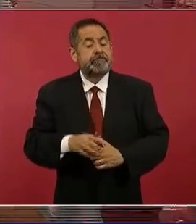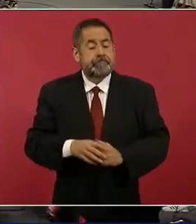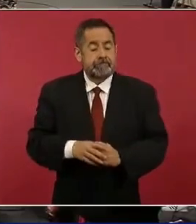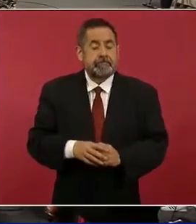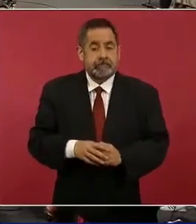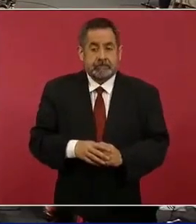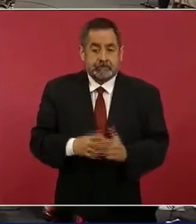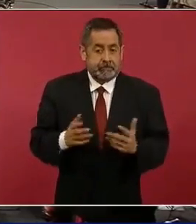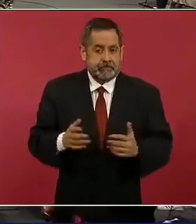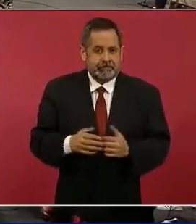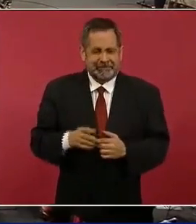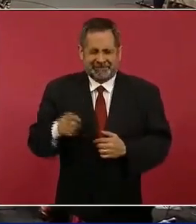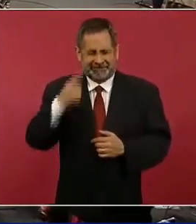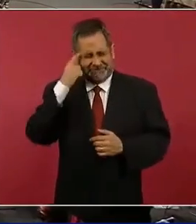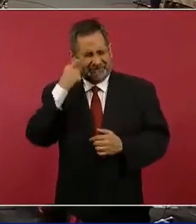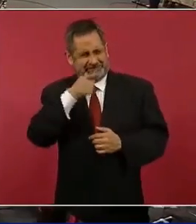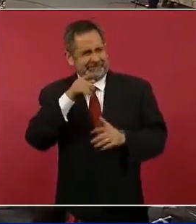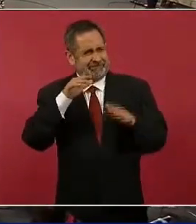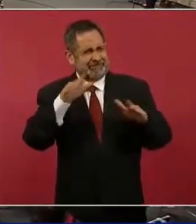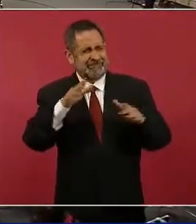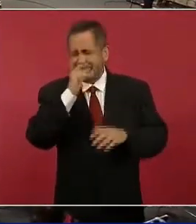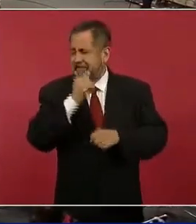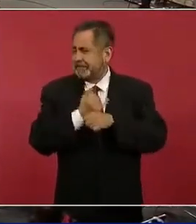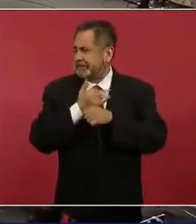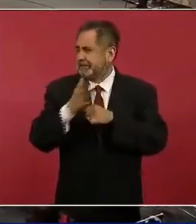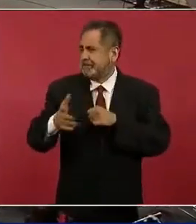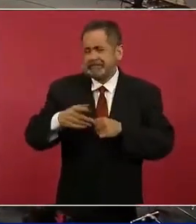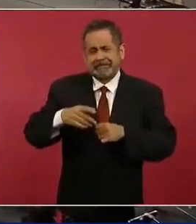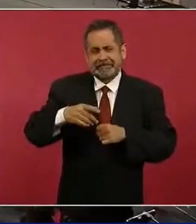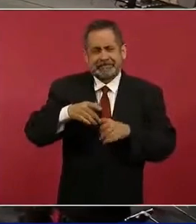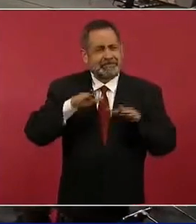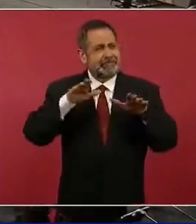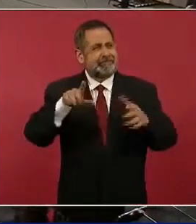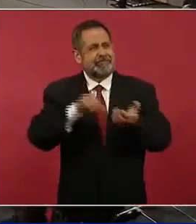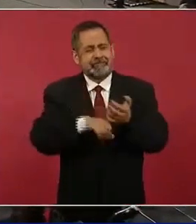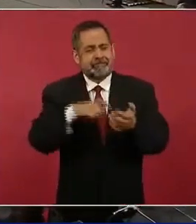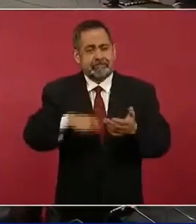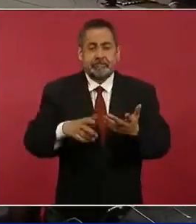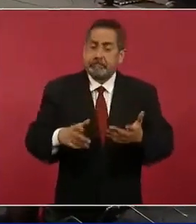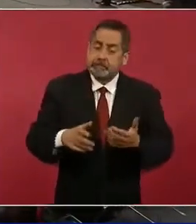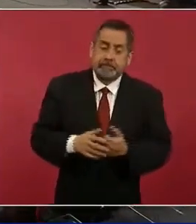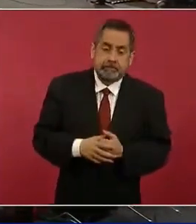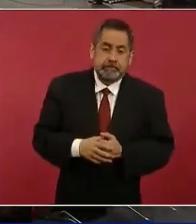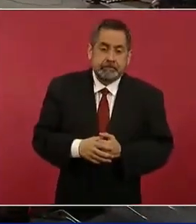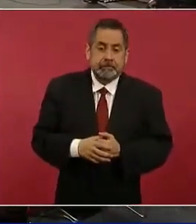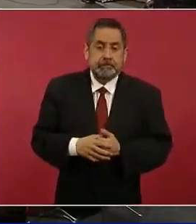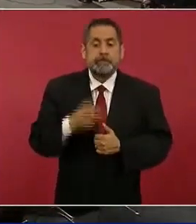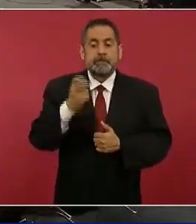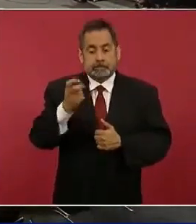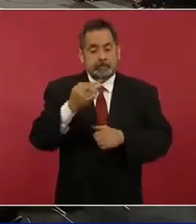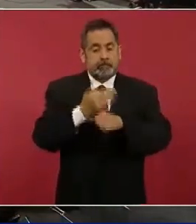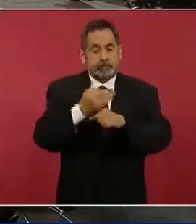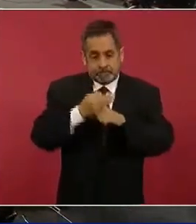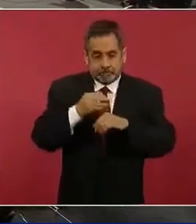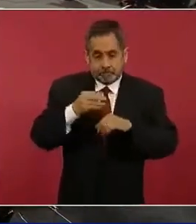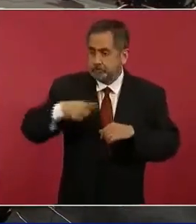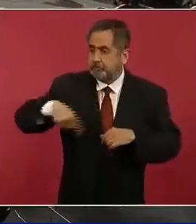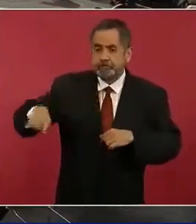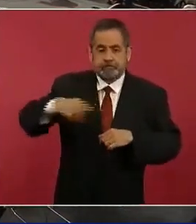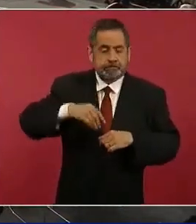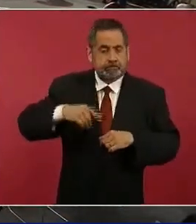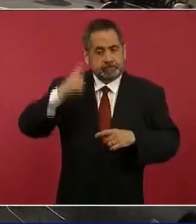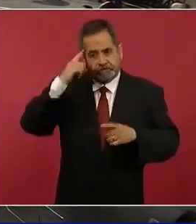O sea, ¿cómo? Increíble. Entonces, por eso estamos viviendo tiempos